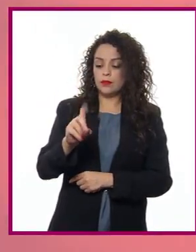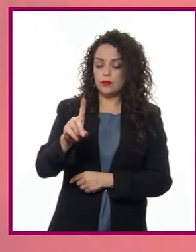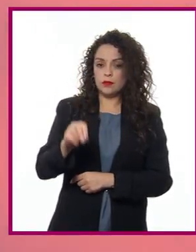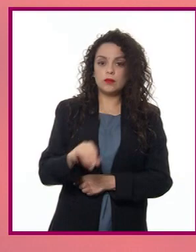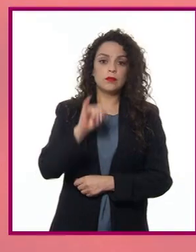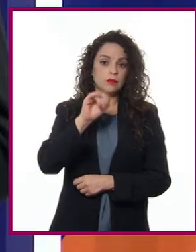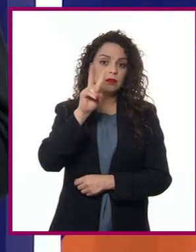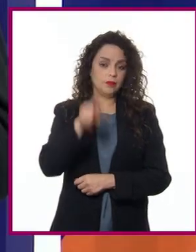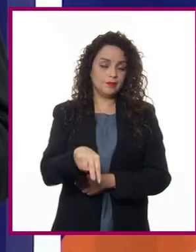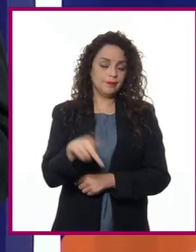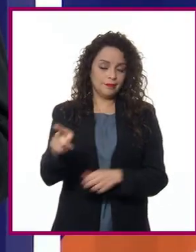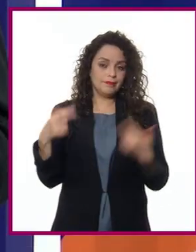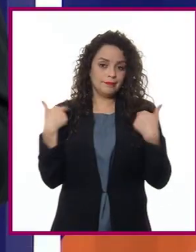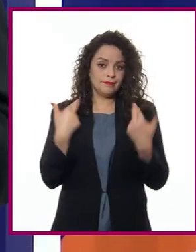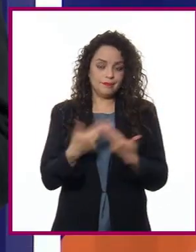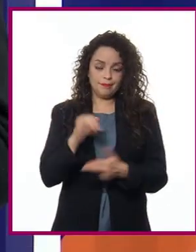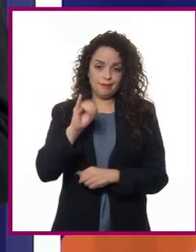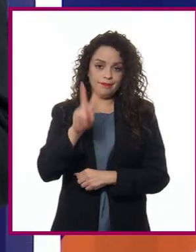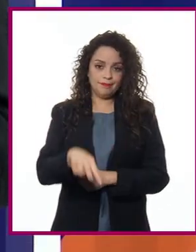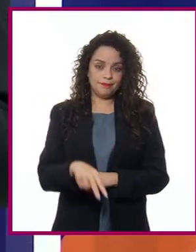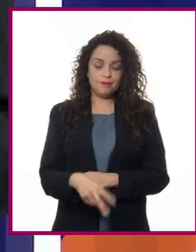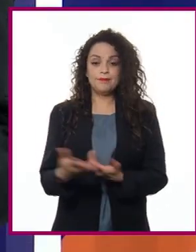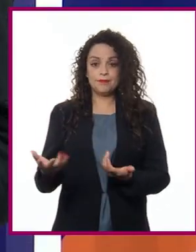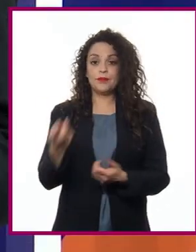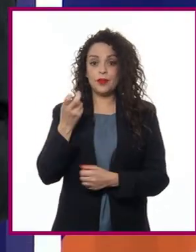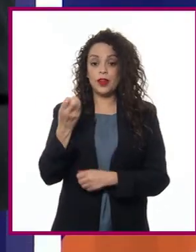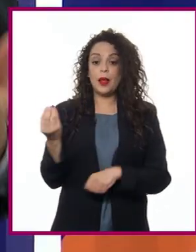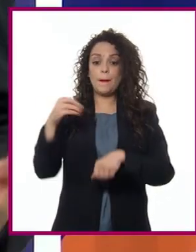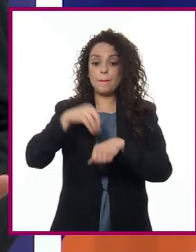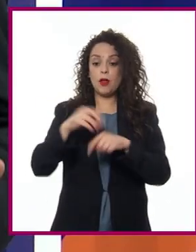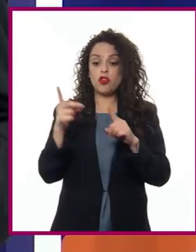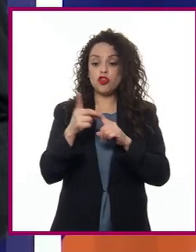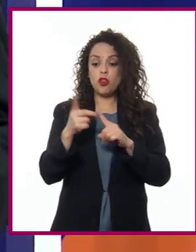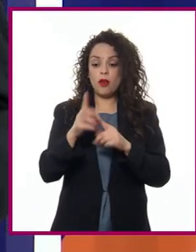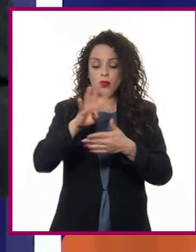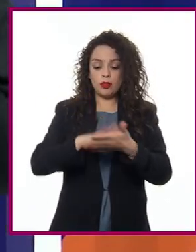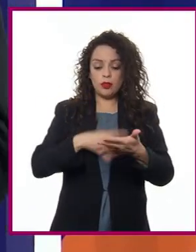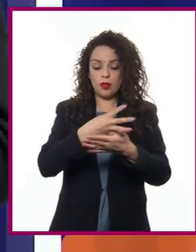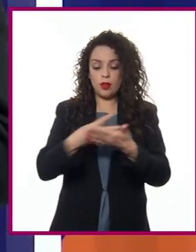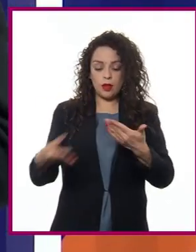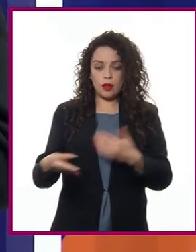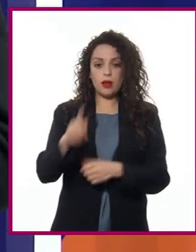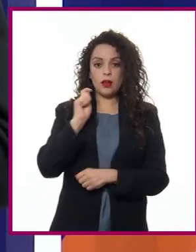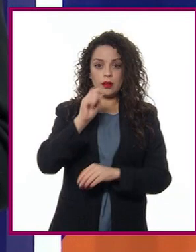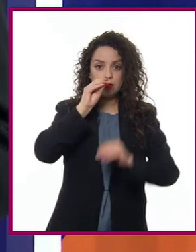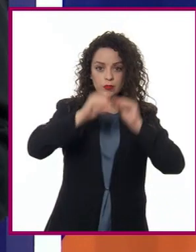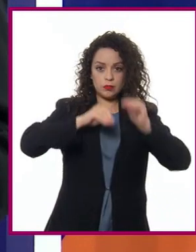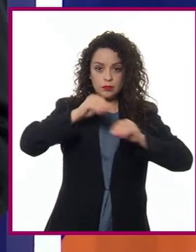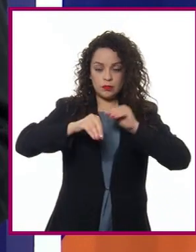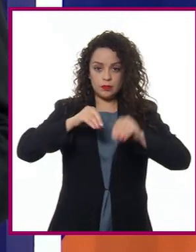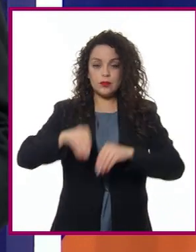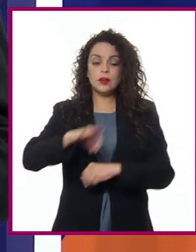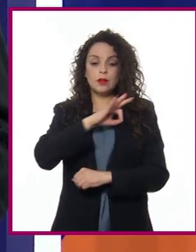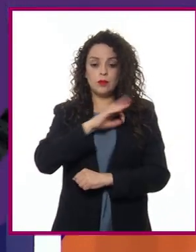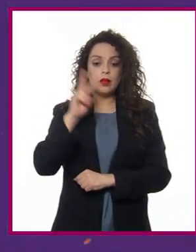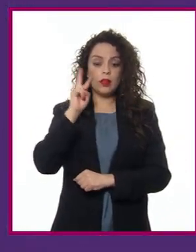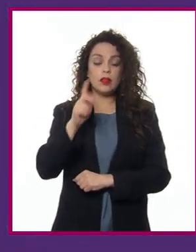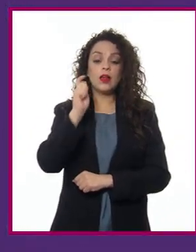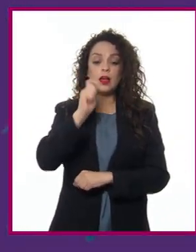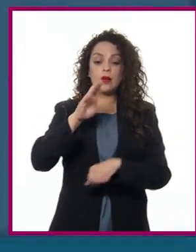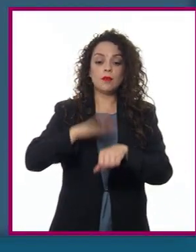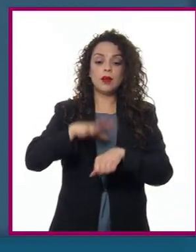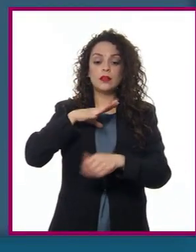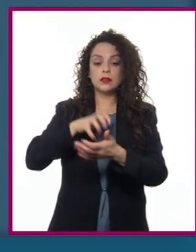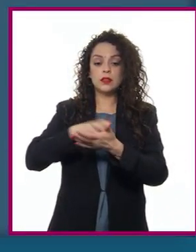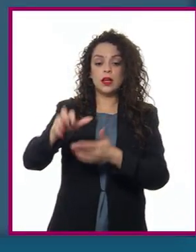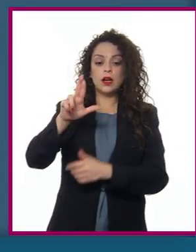profesor. Entonces, solo por la posición de los elementos en la tabla periódica podríamos saber qué elementos tienen mayor radio atómico.